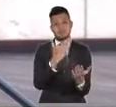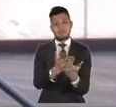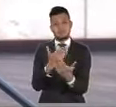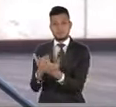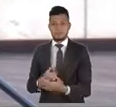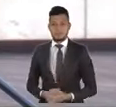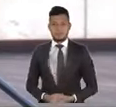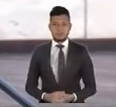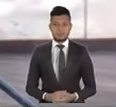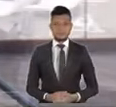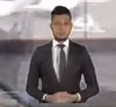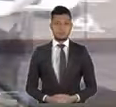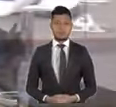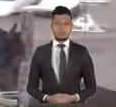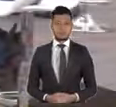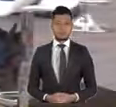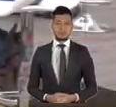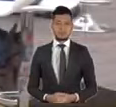Muchas gracias, Eric.